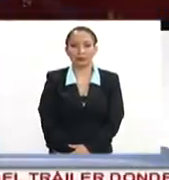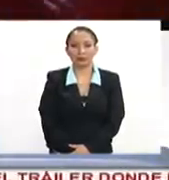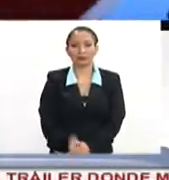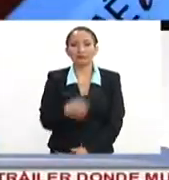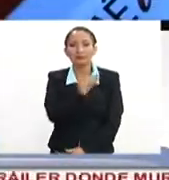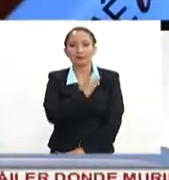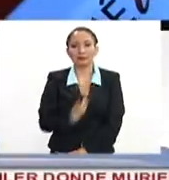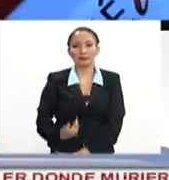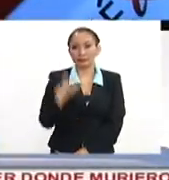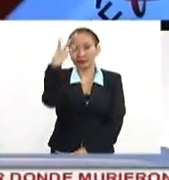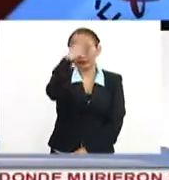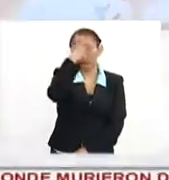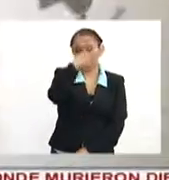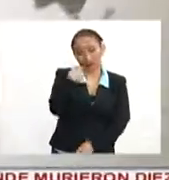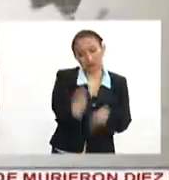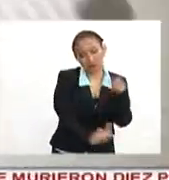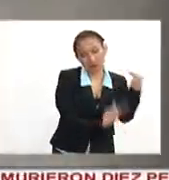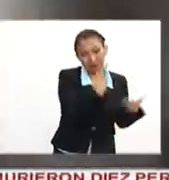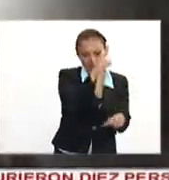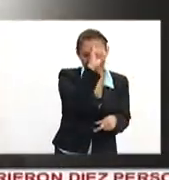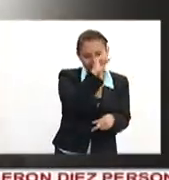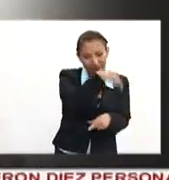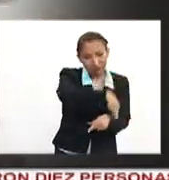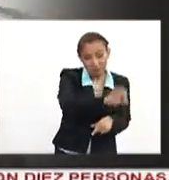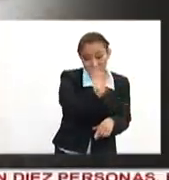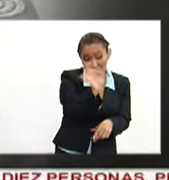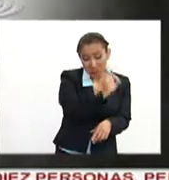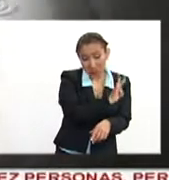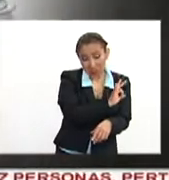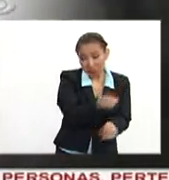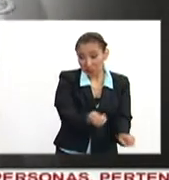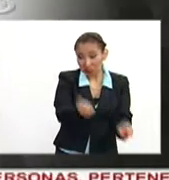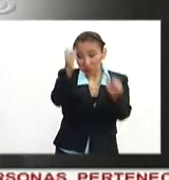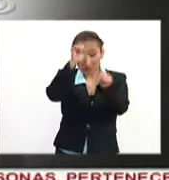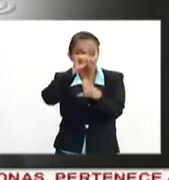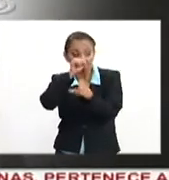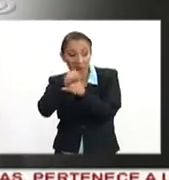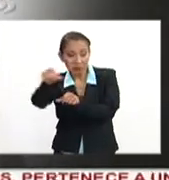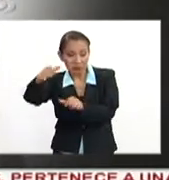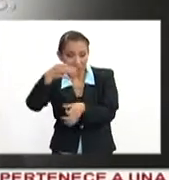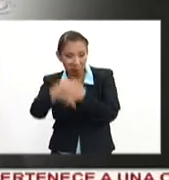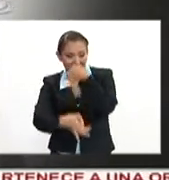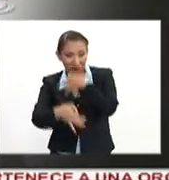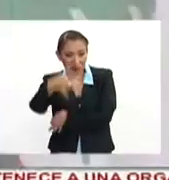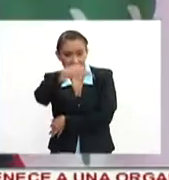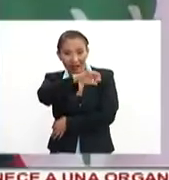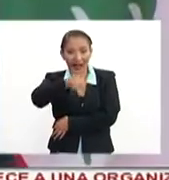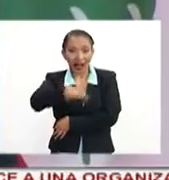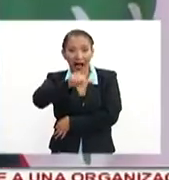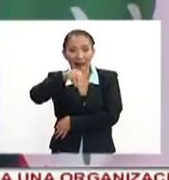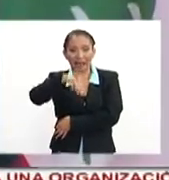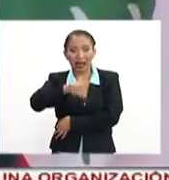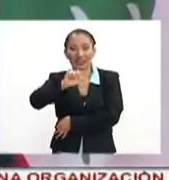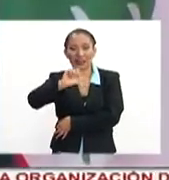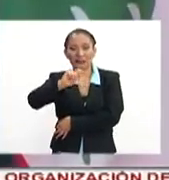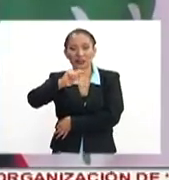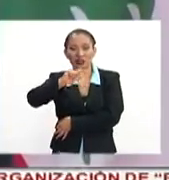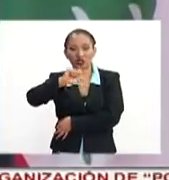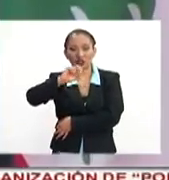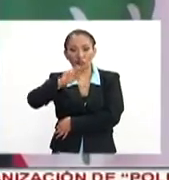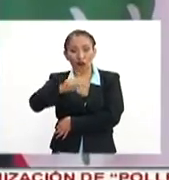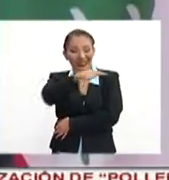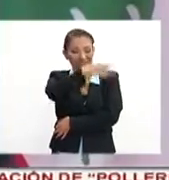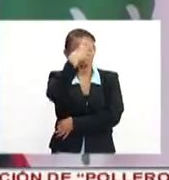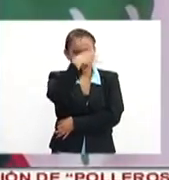El presidente Donald Trump consultó con sus asesores la posibilidad de despedir al secretario de Justicia Jeff Sessions. En su cuenta de Twitter,